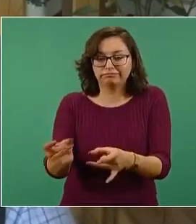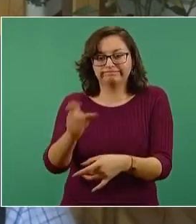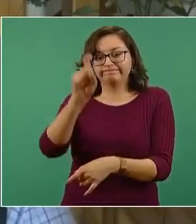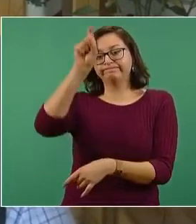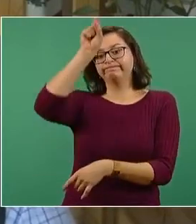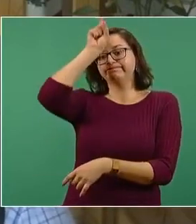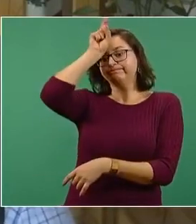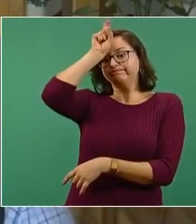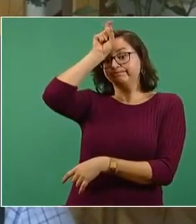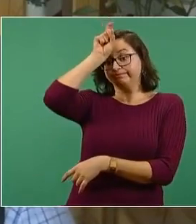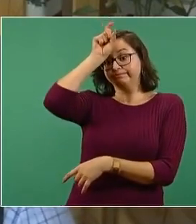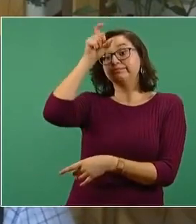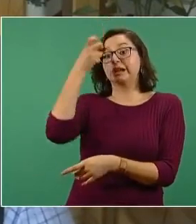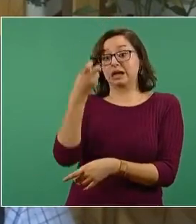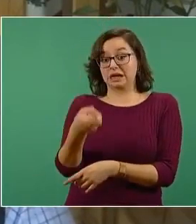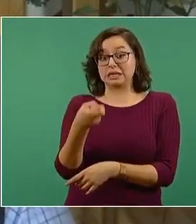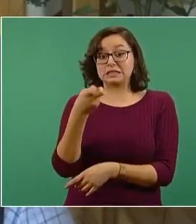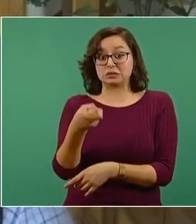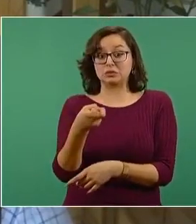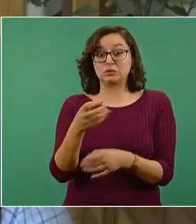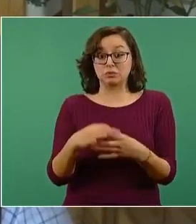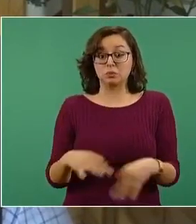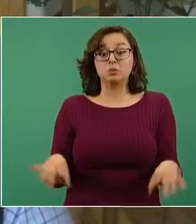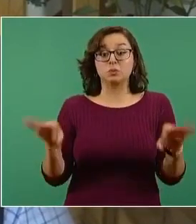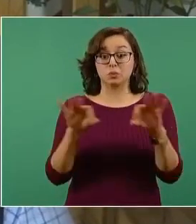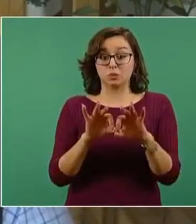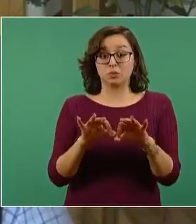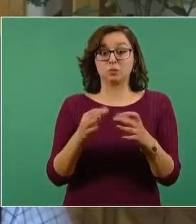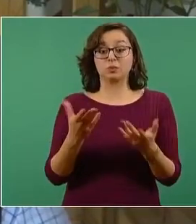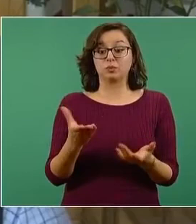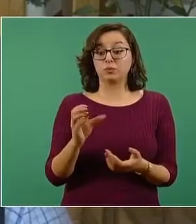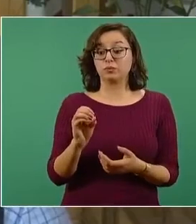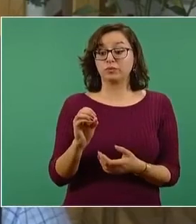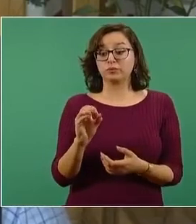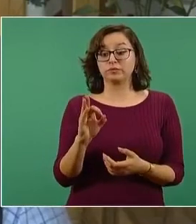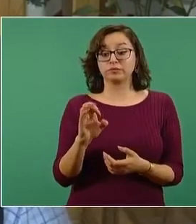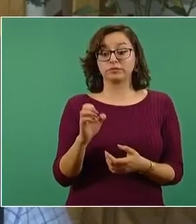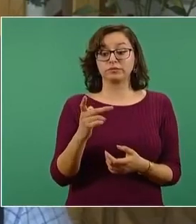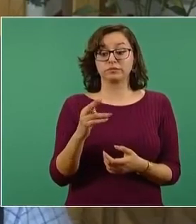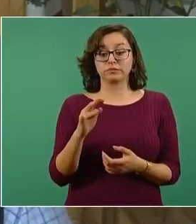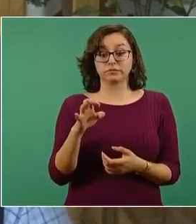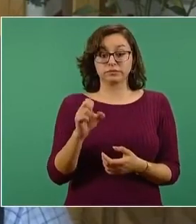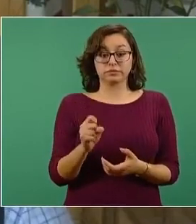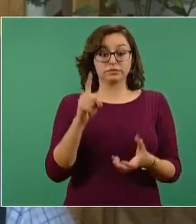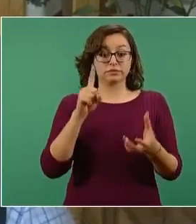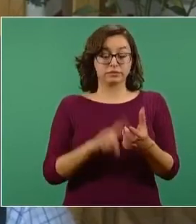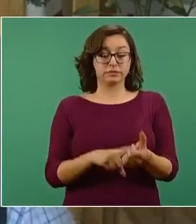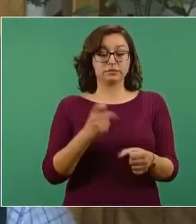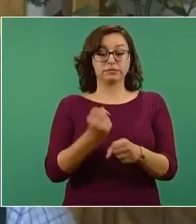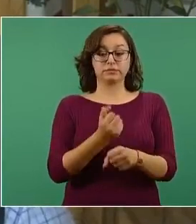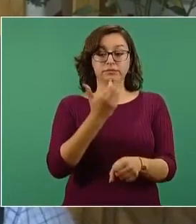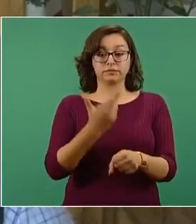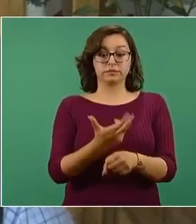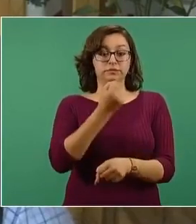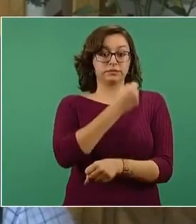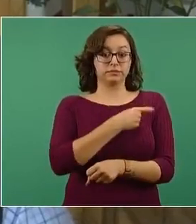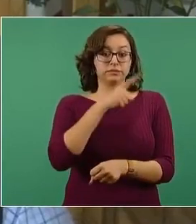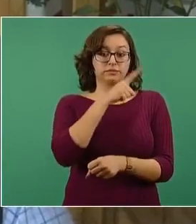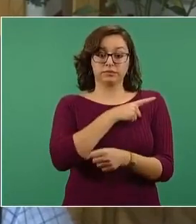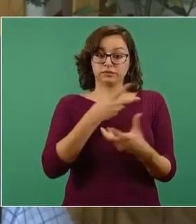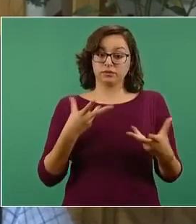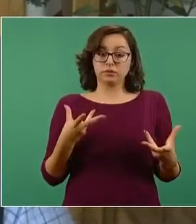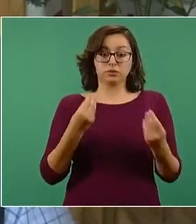Entonces, obviamente, la Comisión Federal de Protección contra Riesgos Sanitarios, para efectos de la Secretaría de Salud, es la